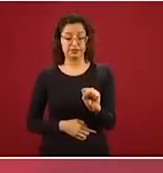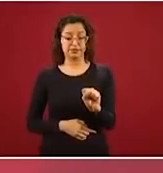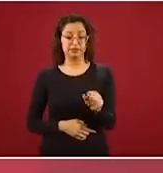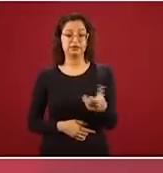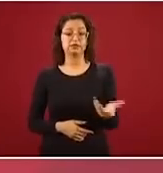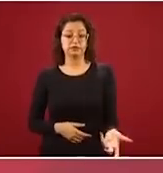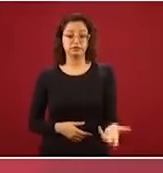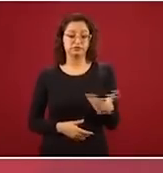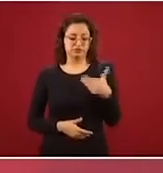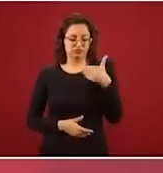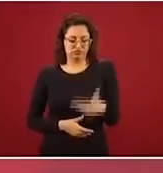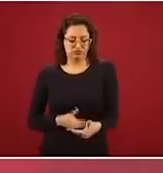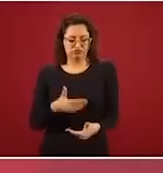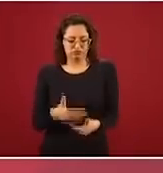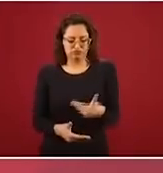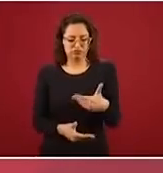se hizo un proceso